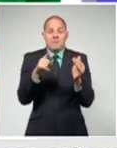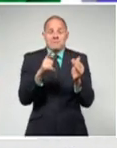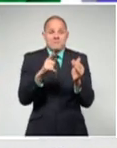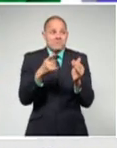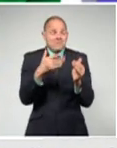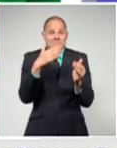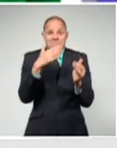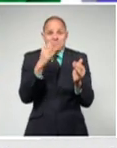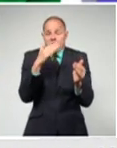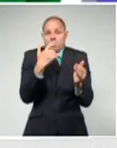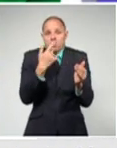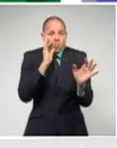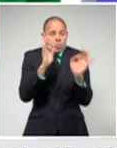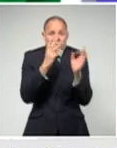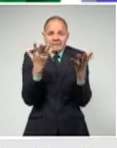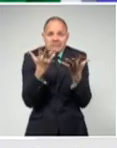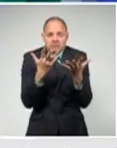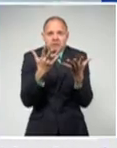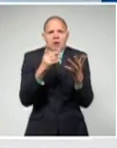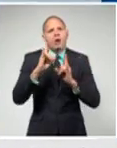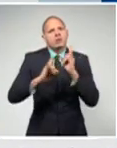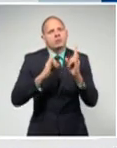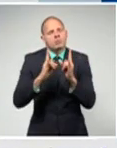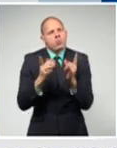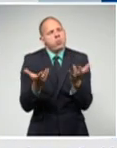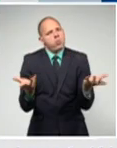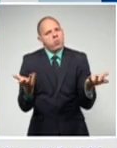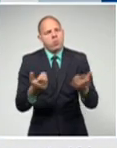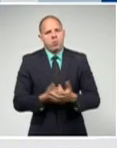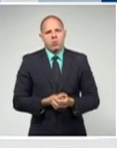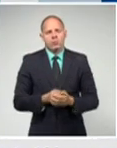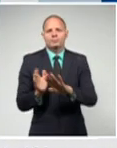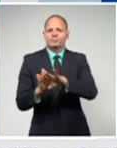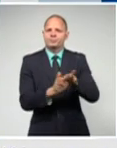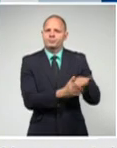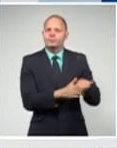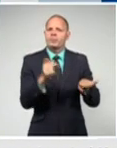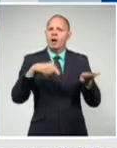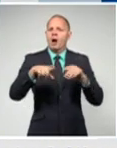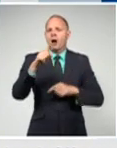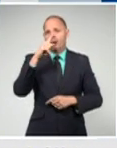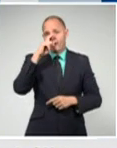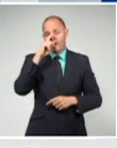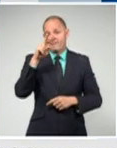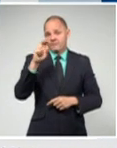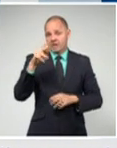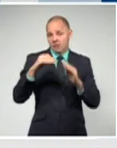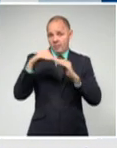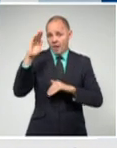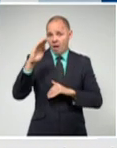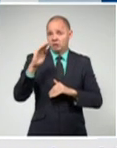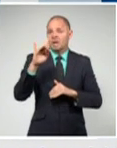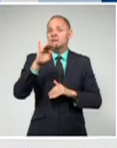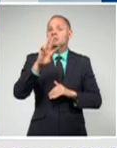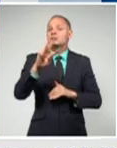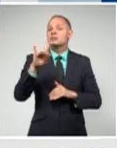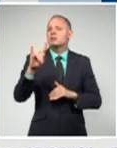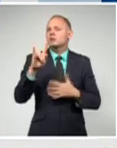todavía. De 20 a 39 años, 276. De 40 a